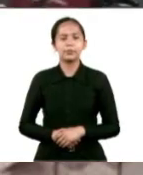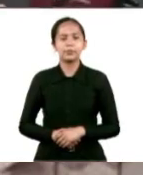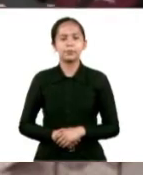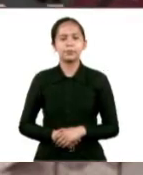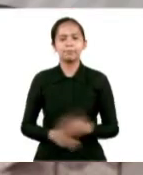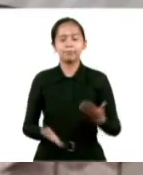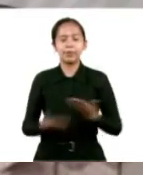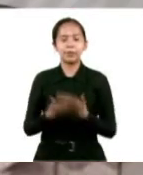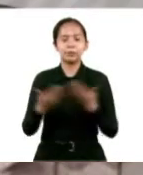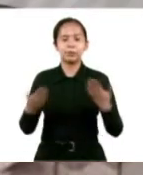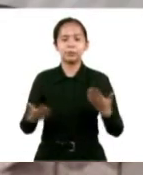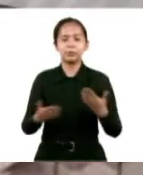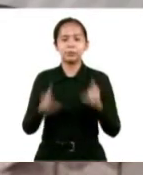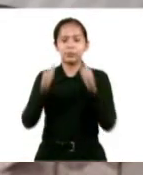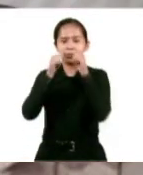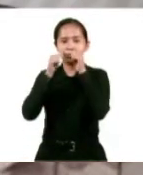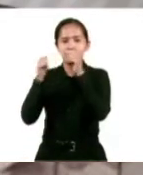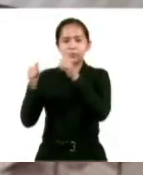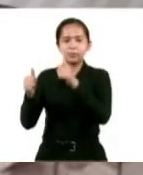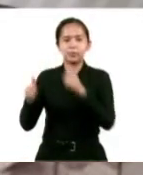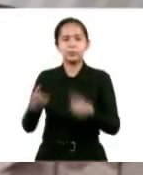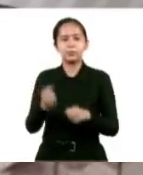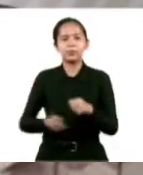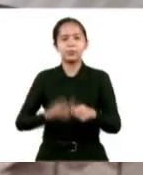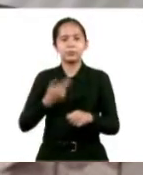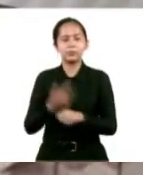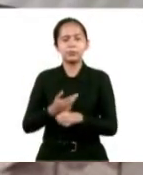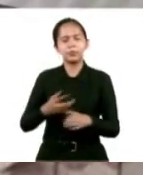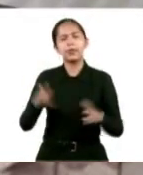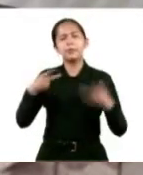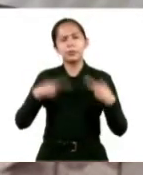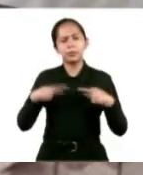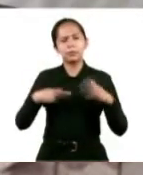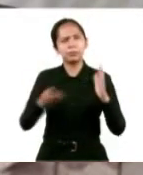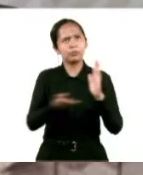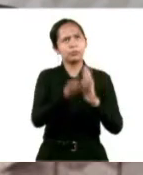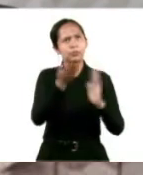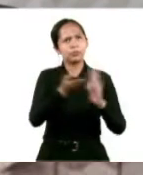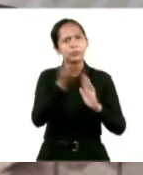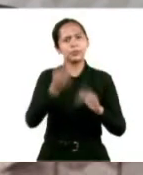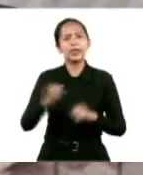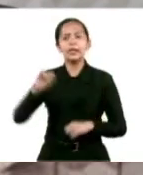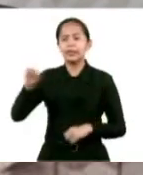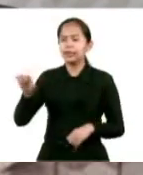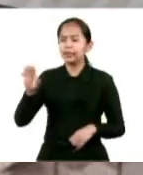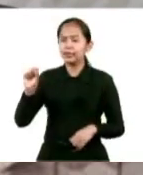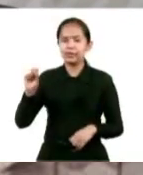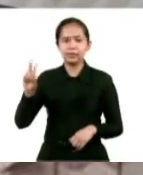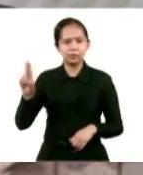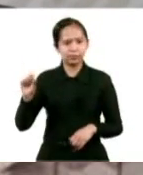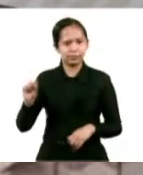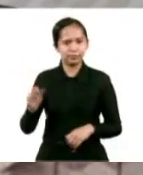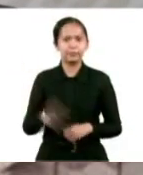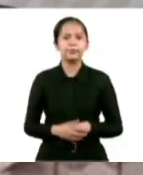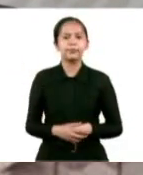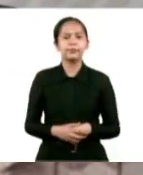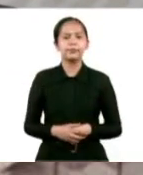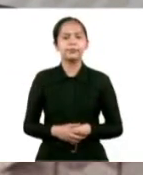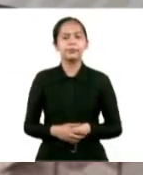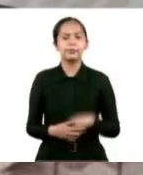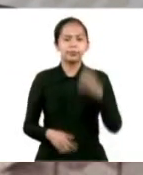A continuación, cedemos el uso de la palabra al secretario de Obras y Servicios de la Ciudad de México, Jesús Esteban Medina.